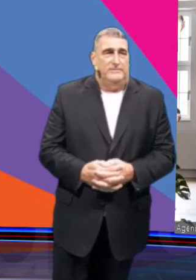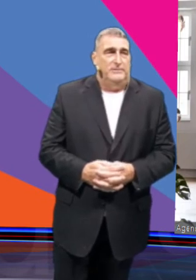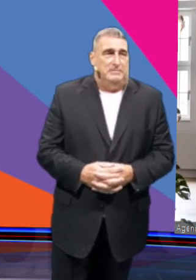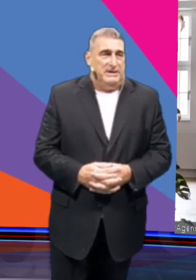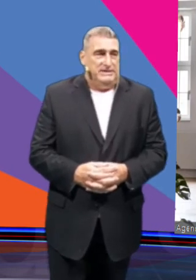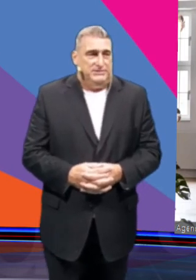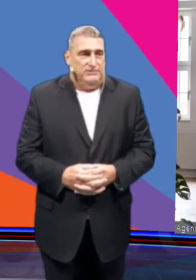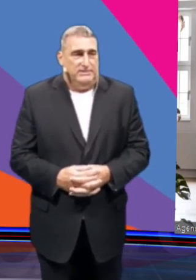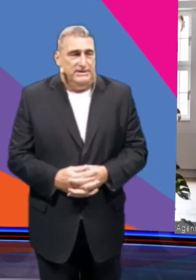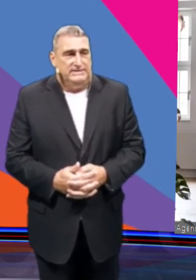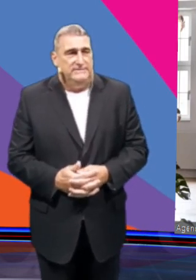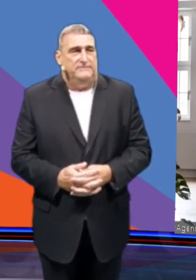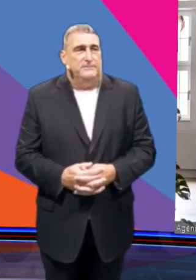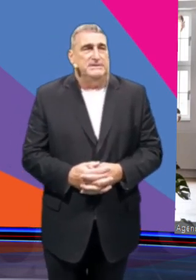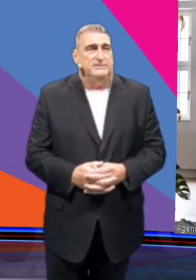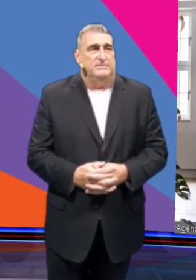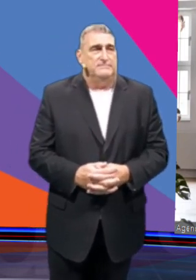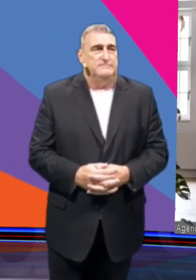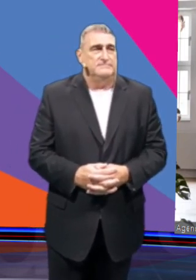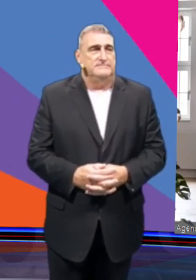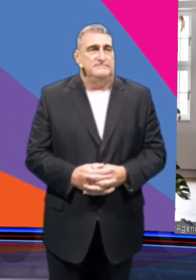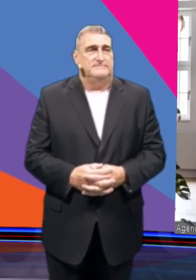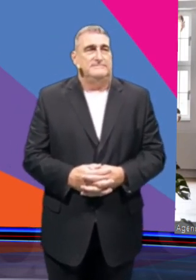No es predicción, es información.